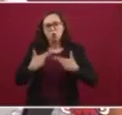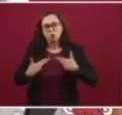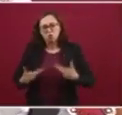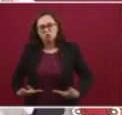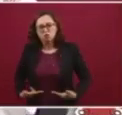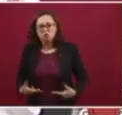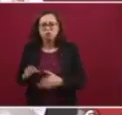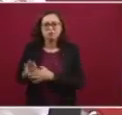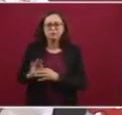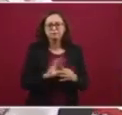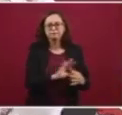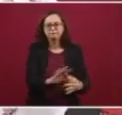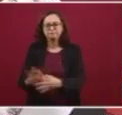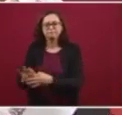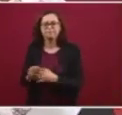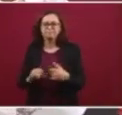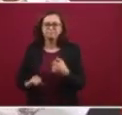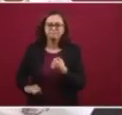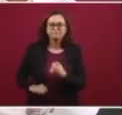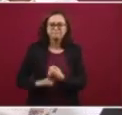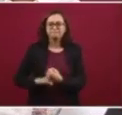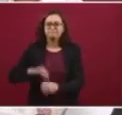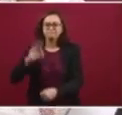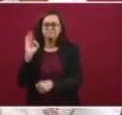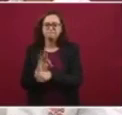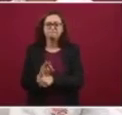solidaria, desde luego pacífica,